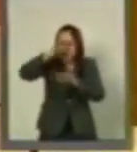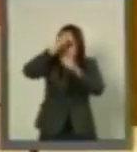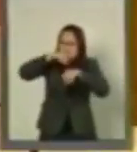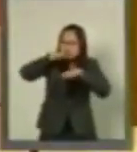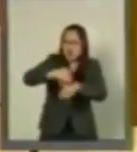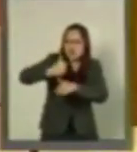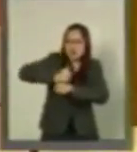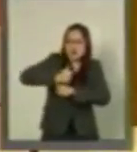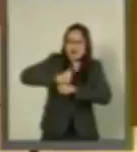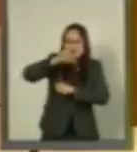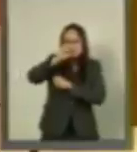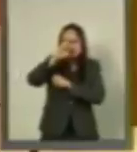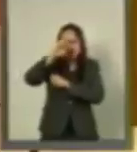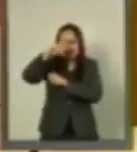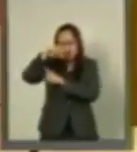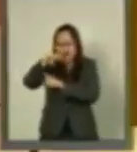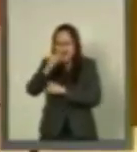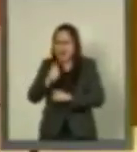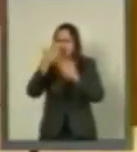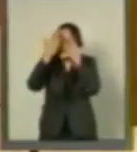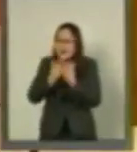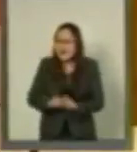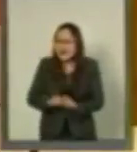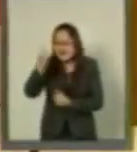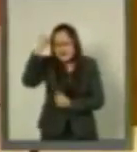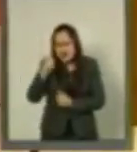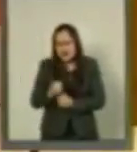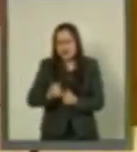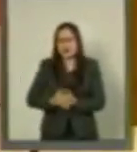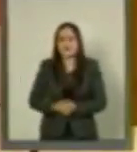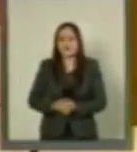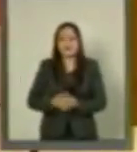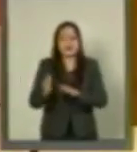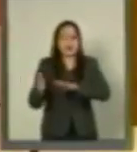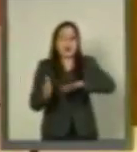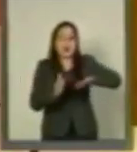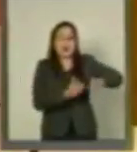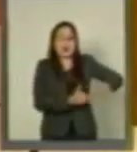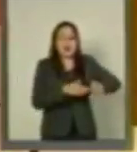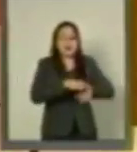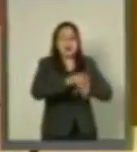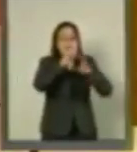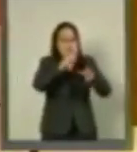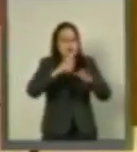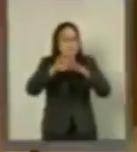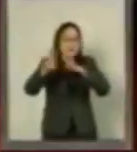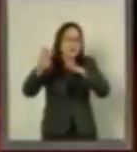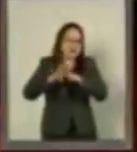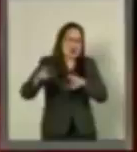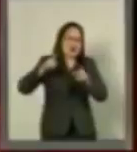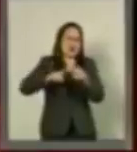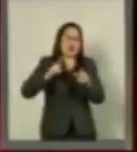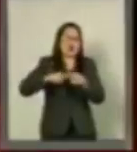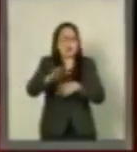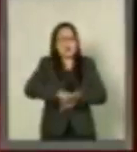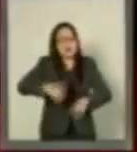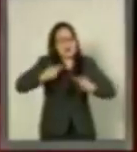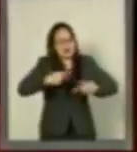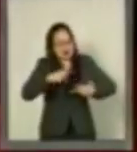En este entorno macro, dejando de lado la política migratoria y otros temas o de